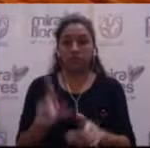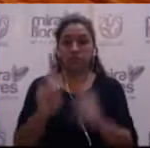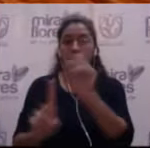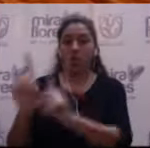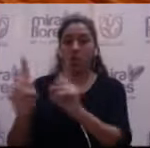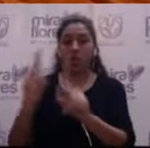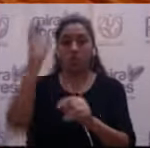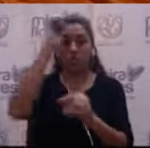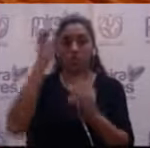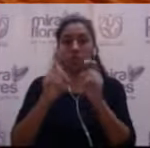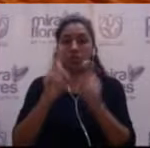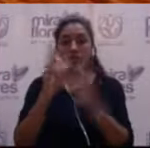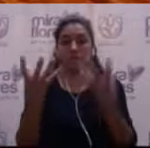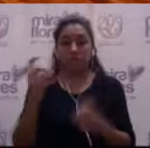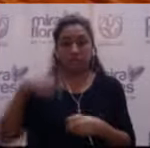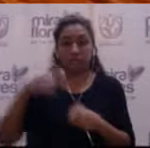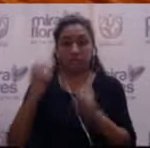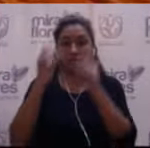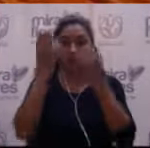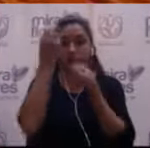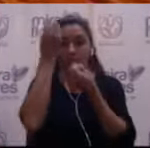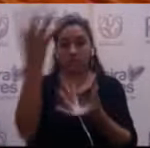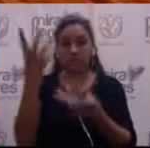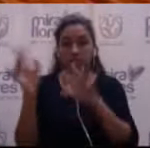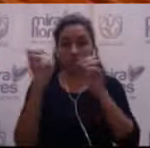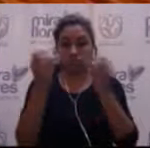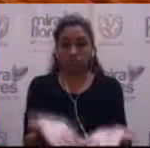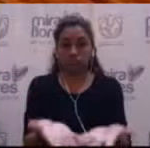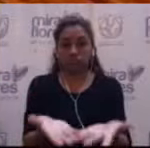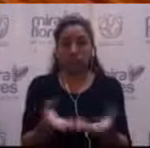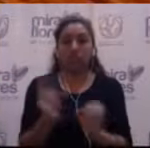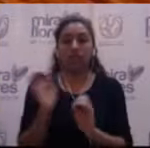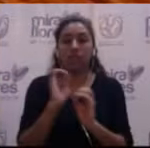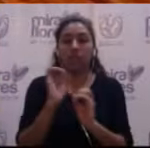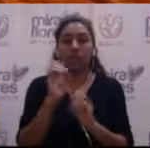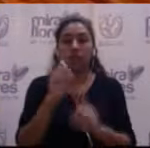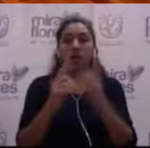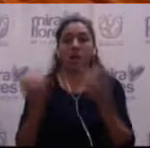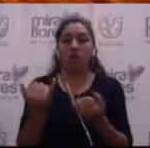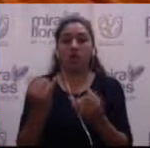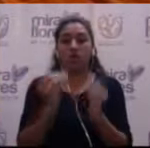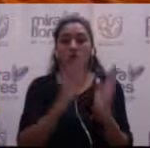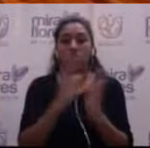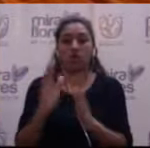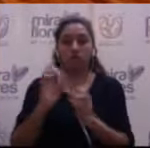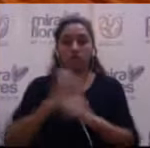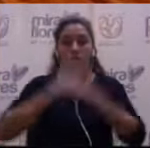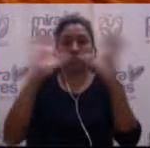Consejo quiere hacer algún informe, no teniendo informes, procederemos a ir a lo que es orden del día.